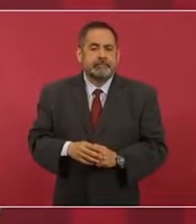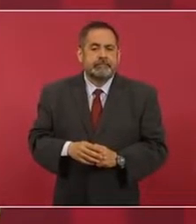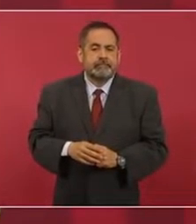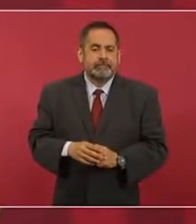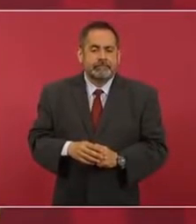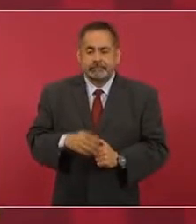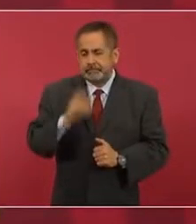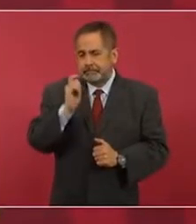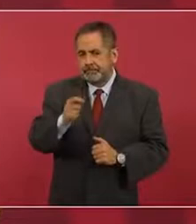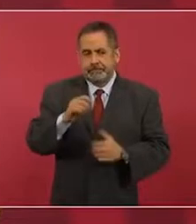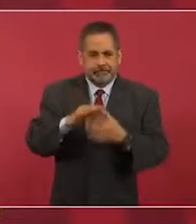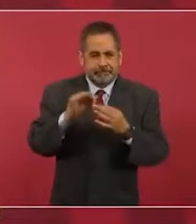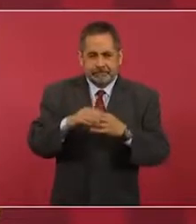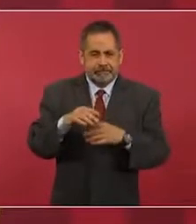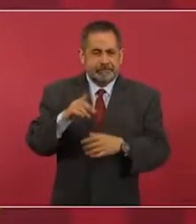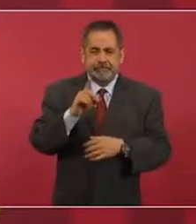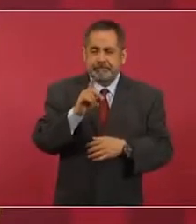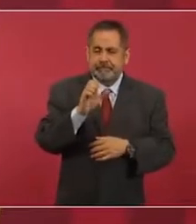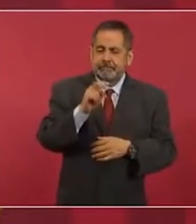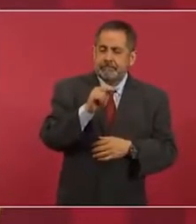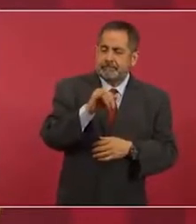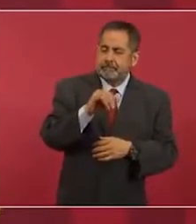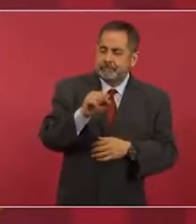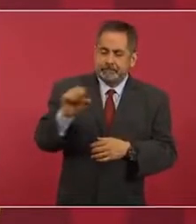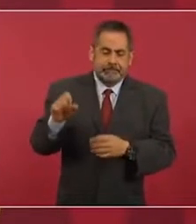de inmediato, ¿no? Denise Dresser,